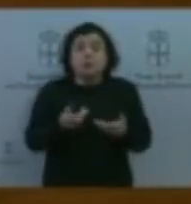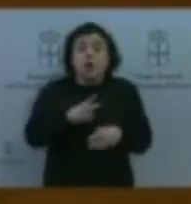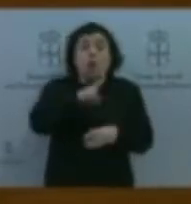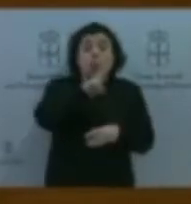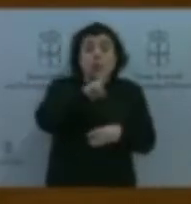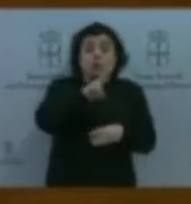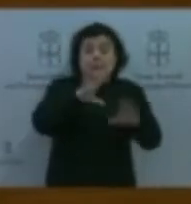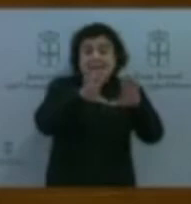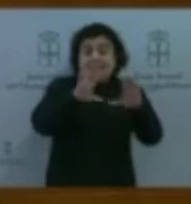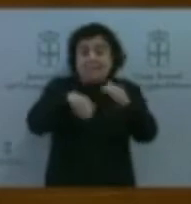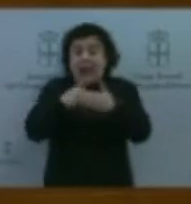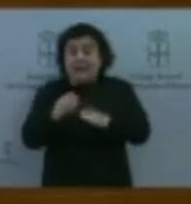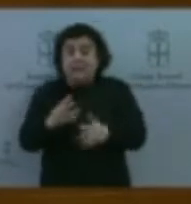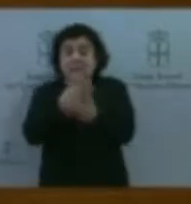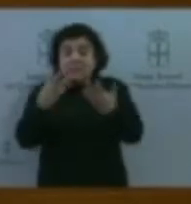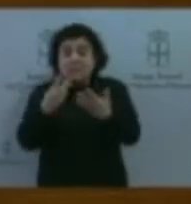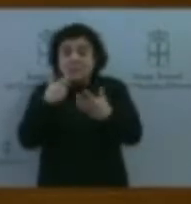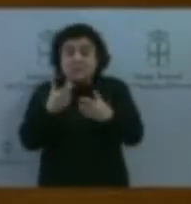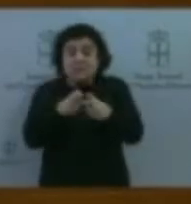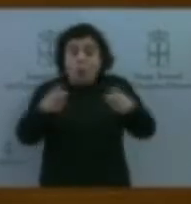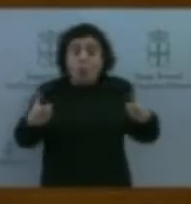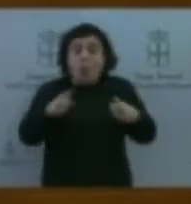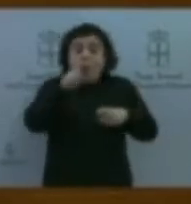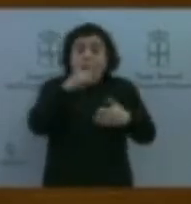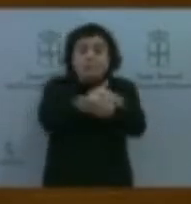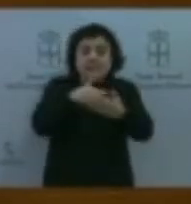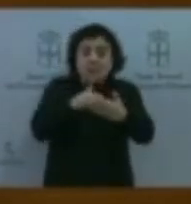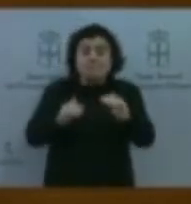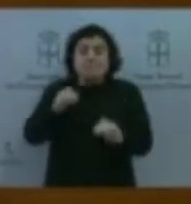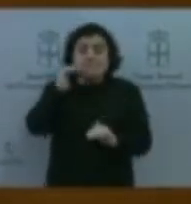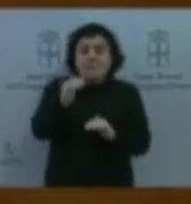mayor de 65 años, pero el sistema de residencias en España solo se reforzaba con